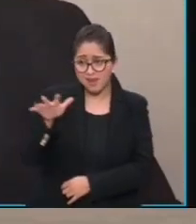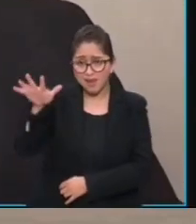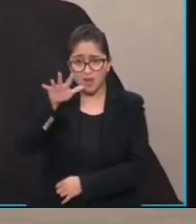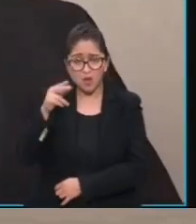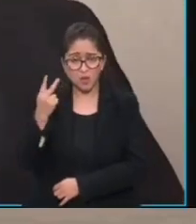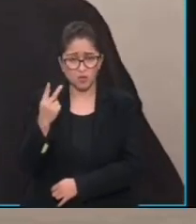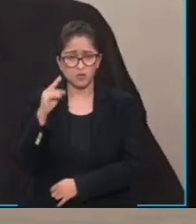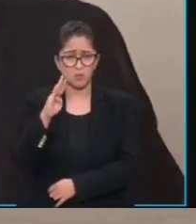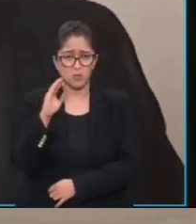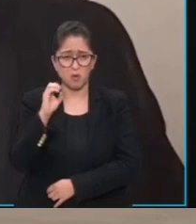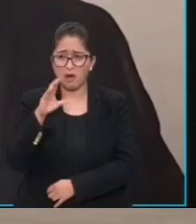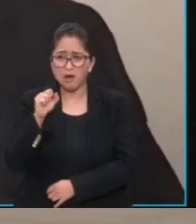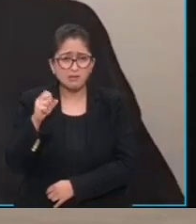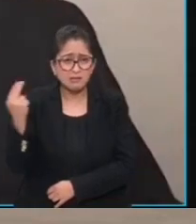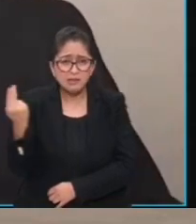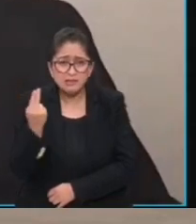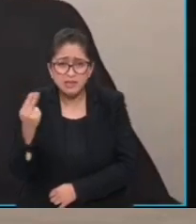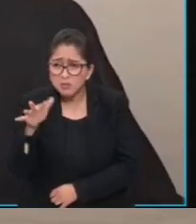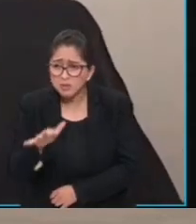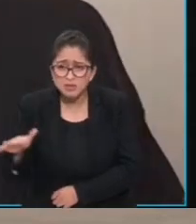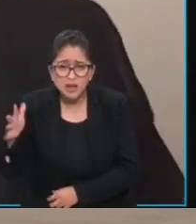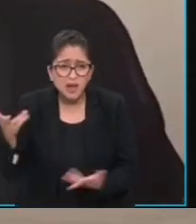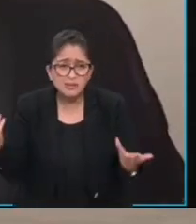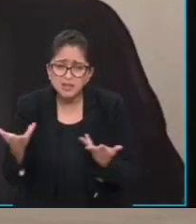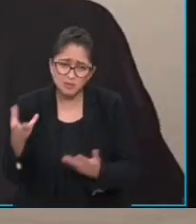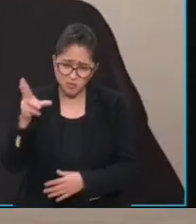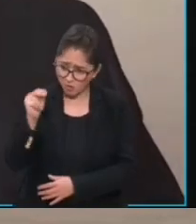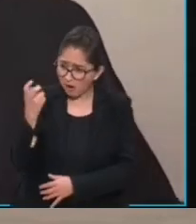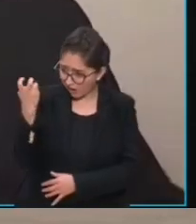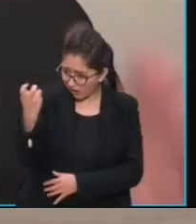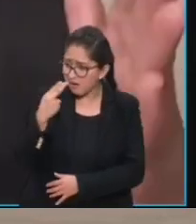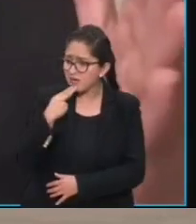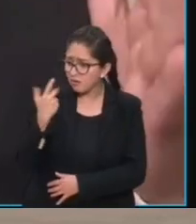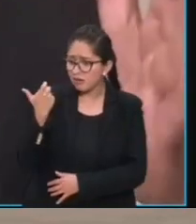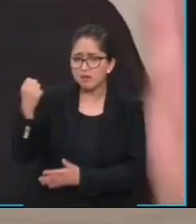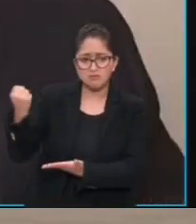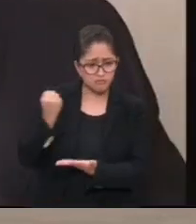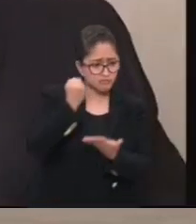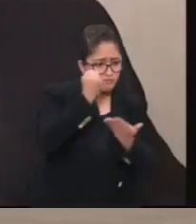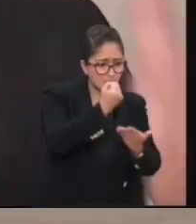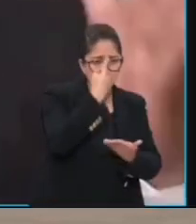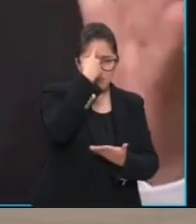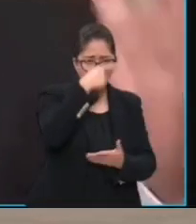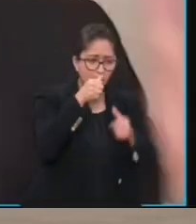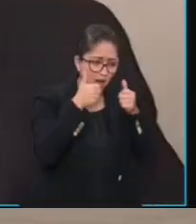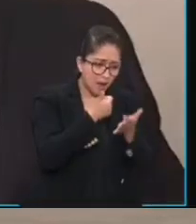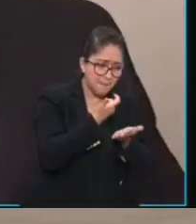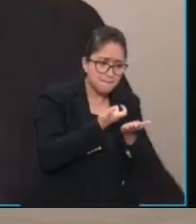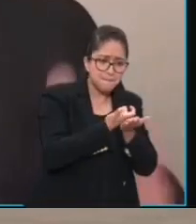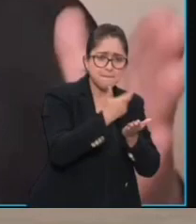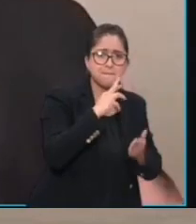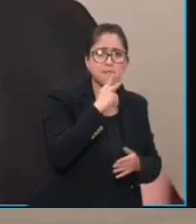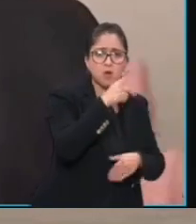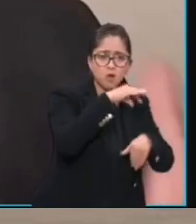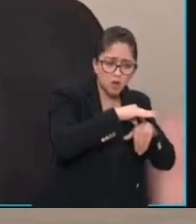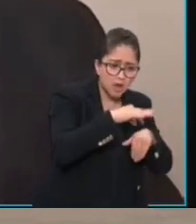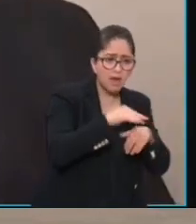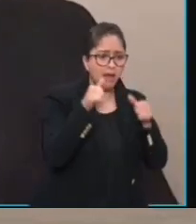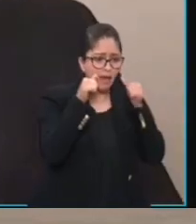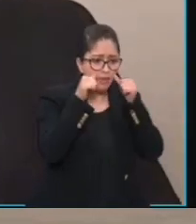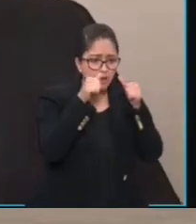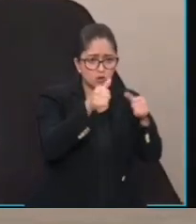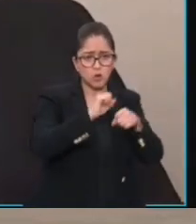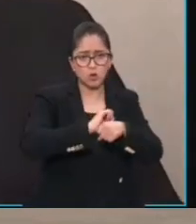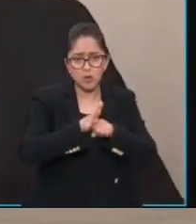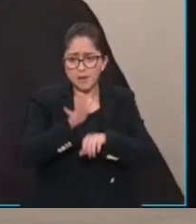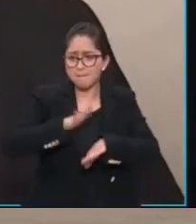canalizados a los hospitales, a contratación de médicos, a la atención de COVID, a más vacunas, a más pruebas en una